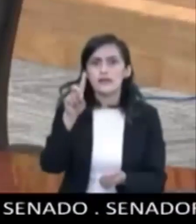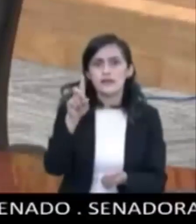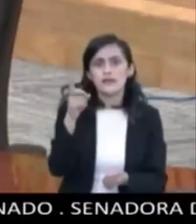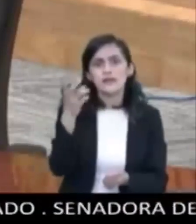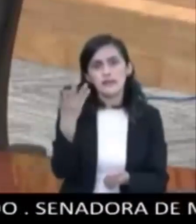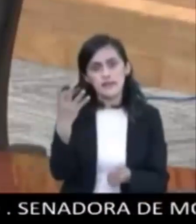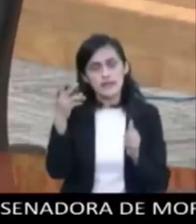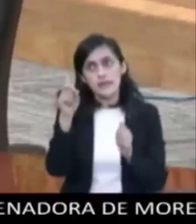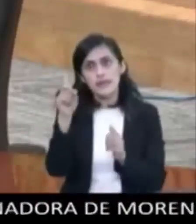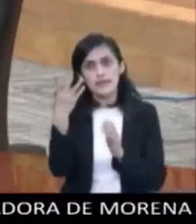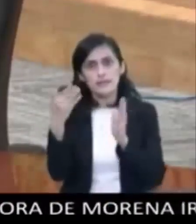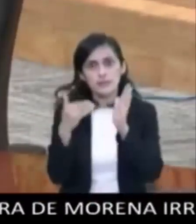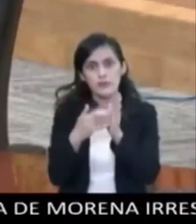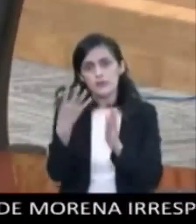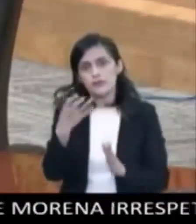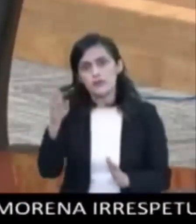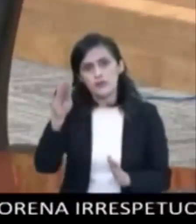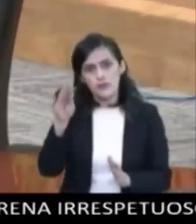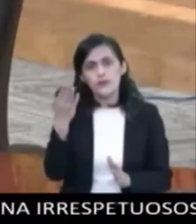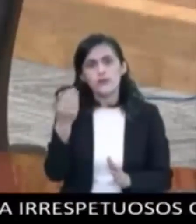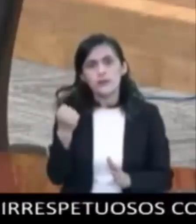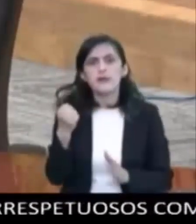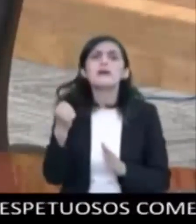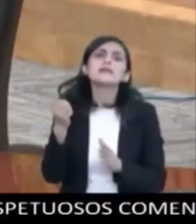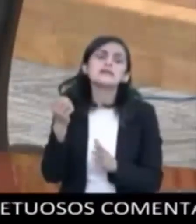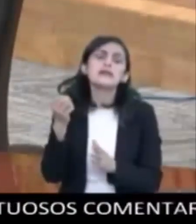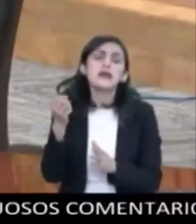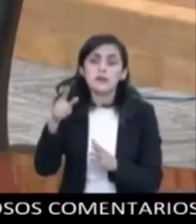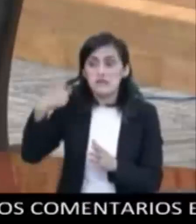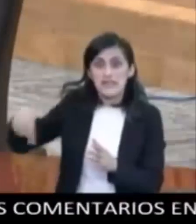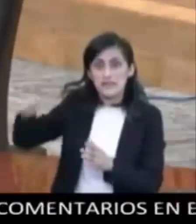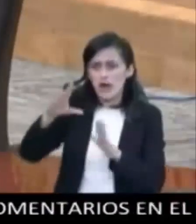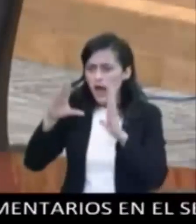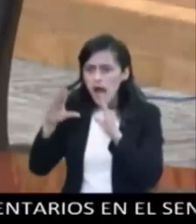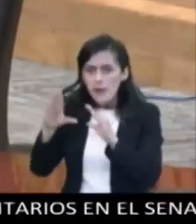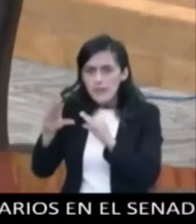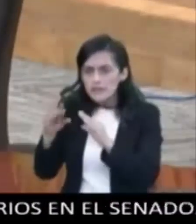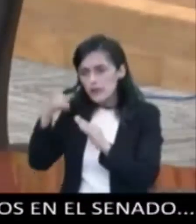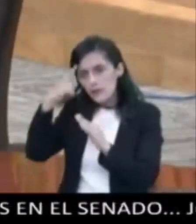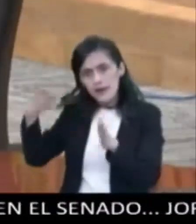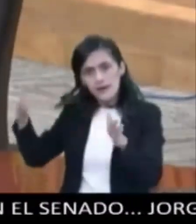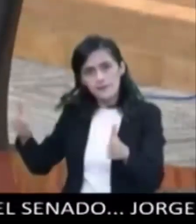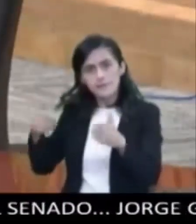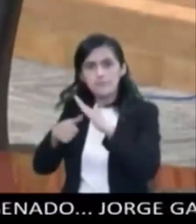millones de pesos y Preguntaba dónde está el ahorro qué opinas de todo esto Norma de la Cruz